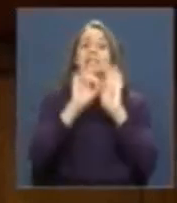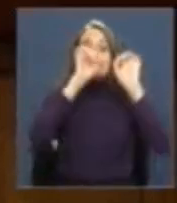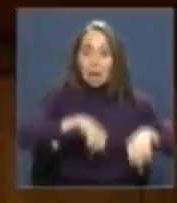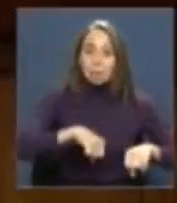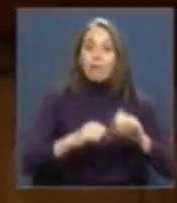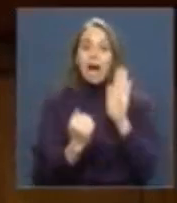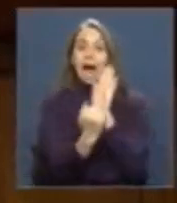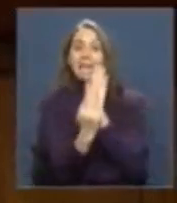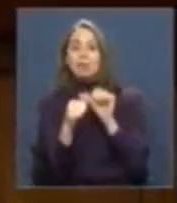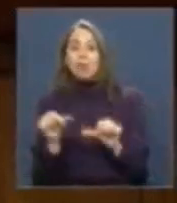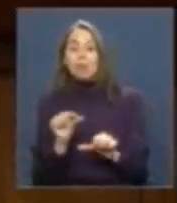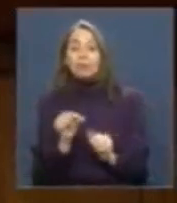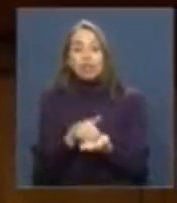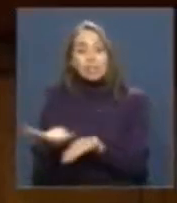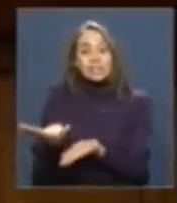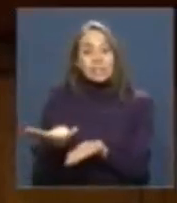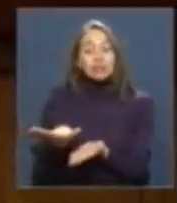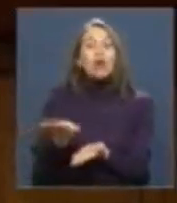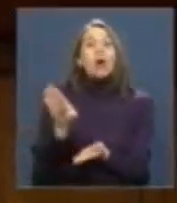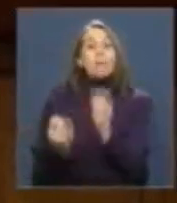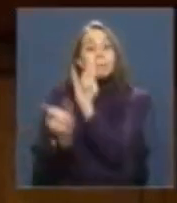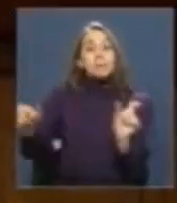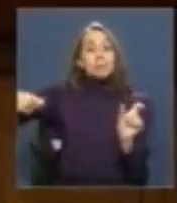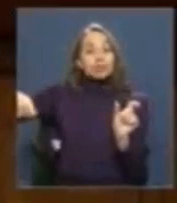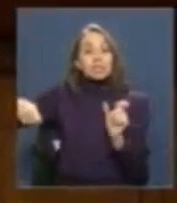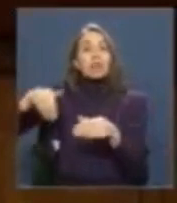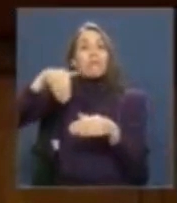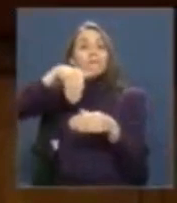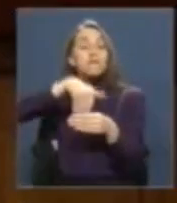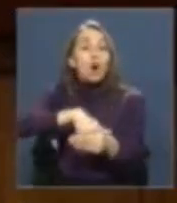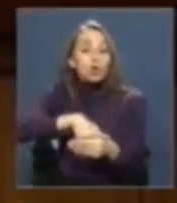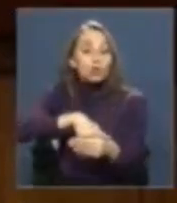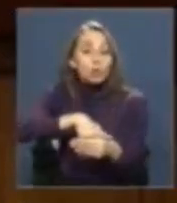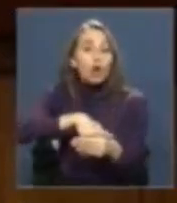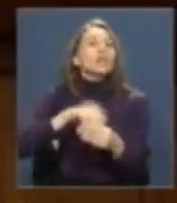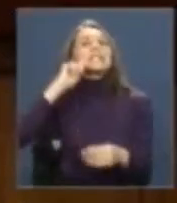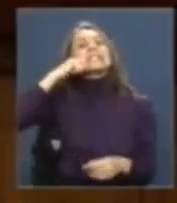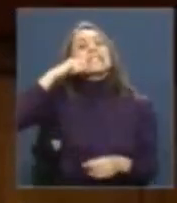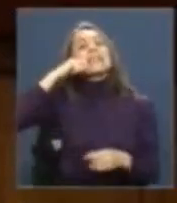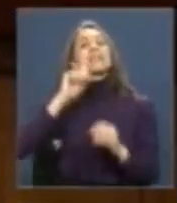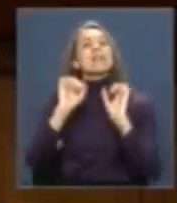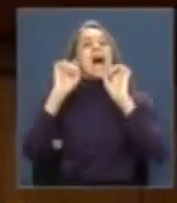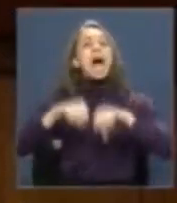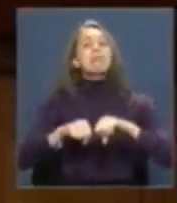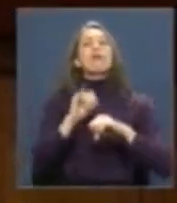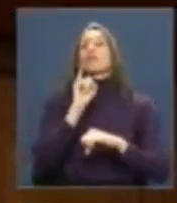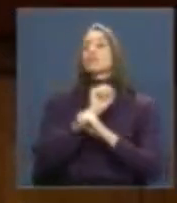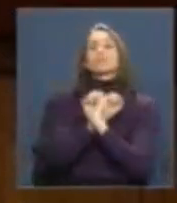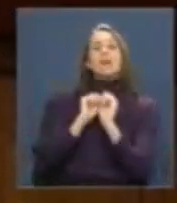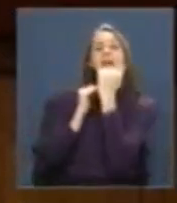fue entendido por los mismos senadores que votaron como que se había aprobado la limitación de reelección